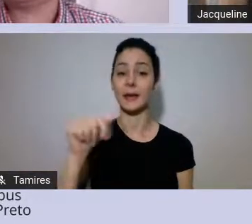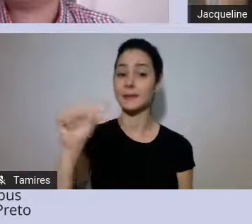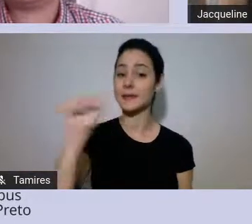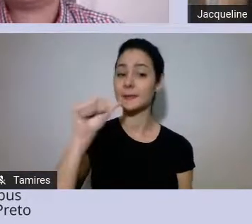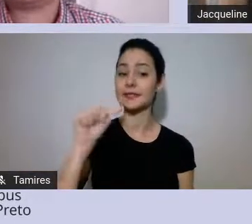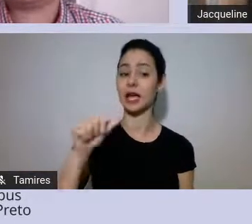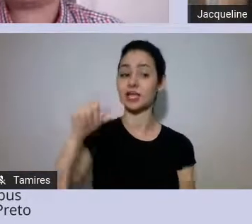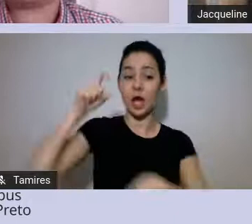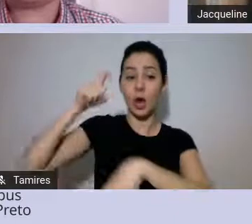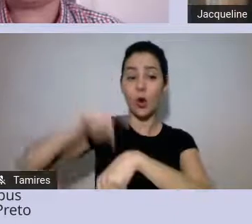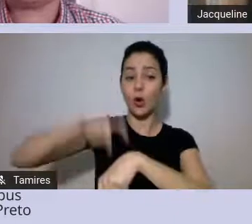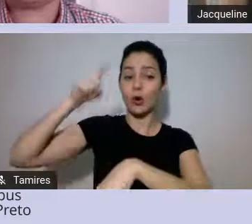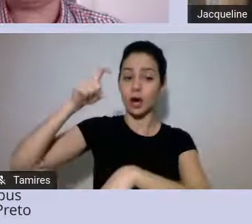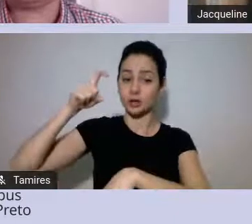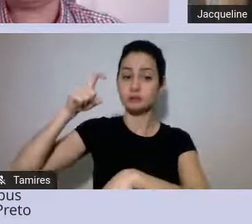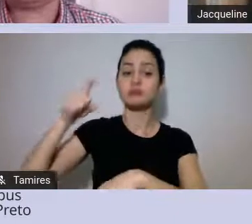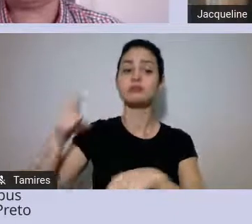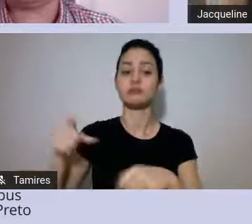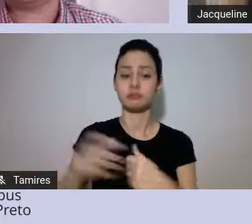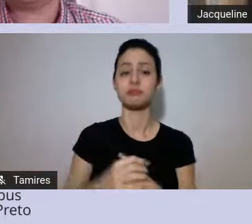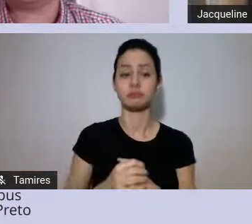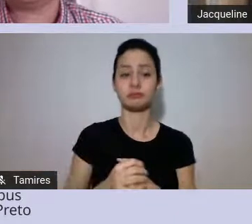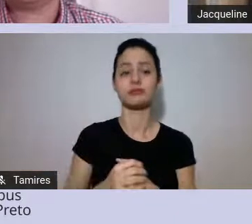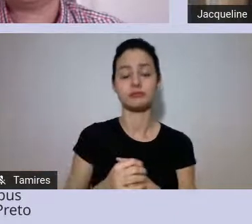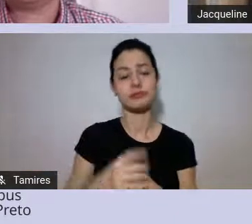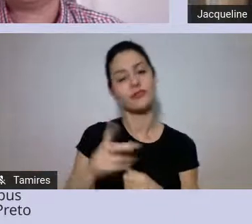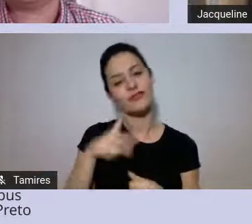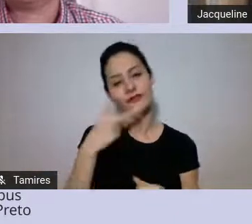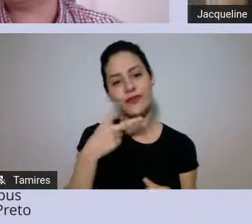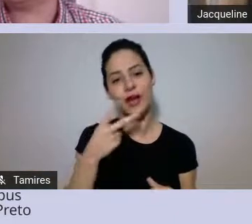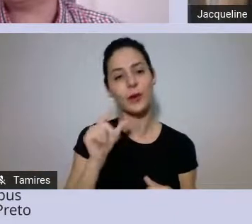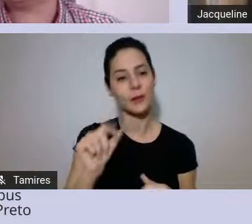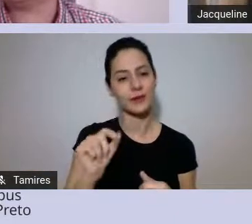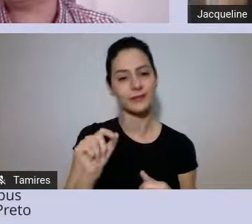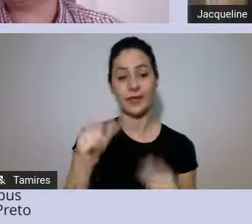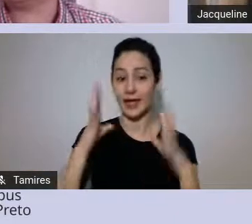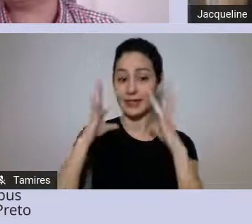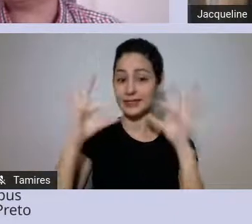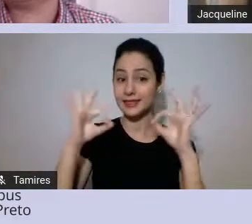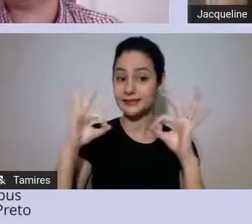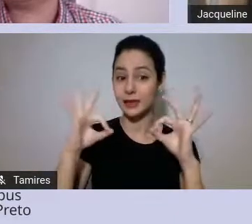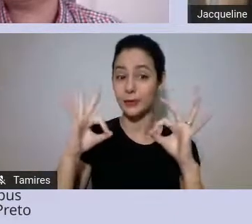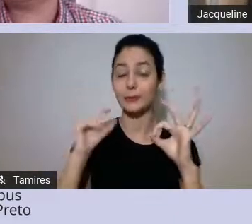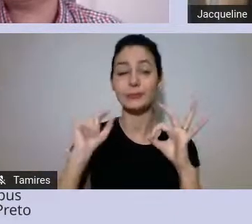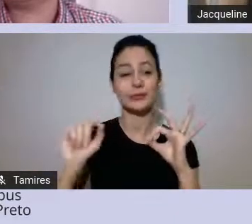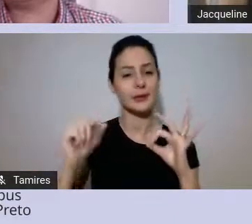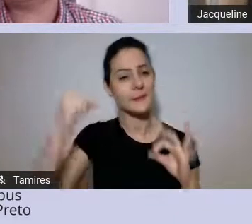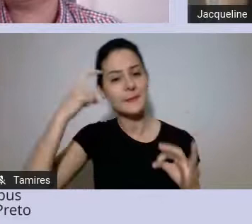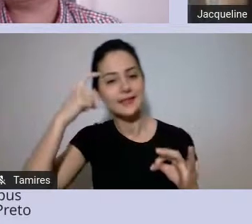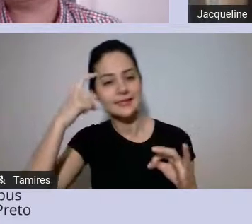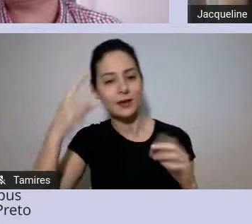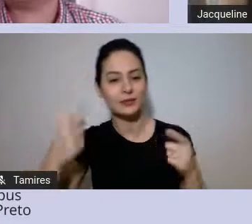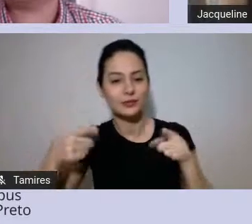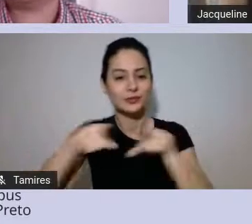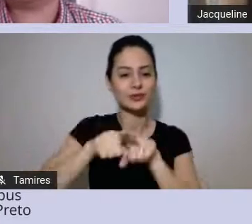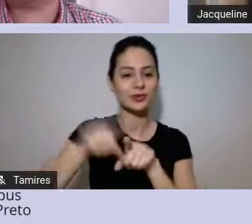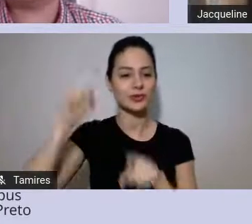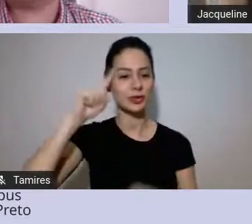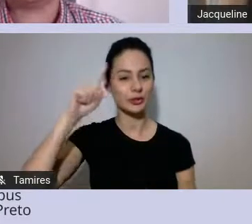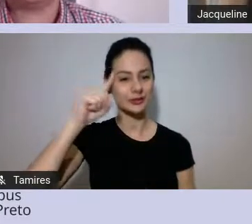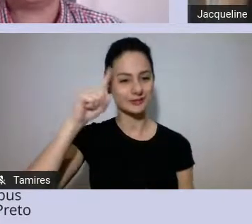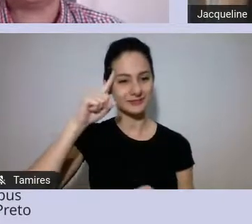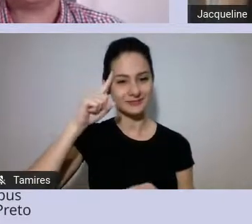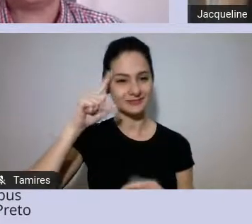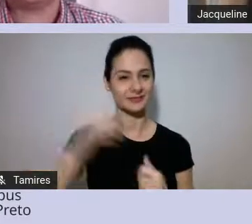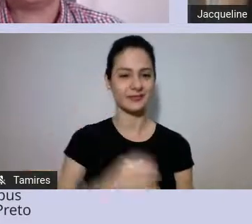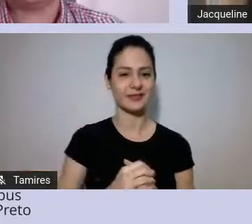fresca, nos habla mucho, nos habla, creo que nos llama la atención para pensar en el vínculo cotidiano,